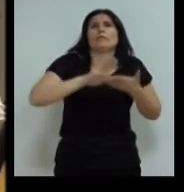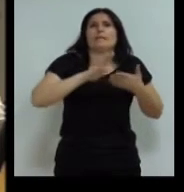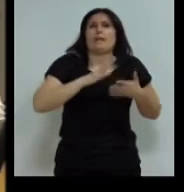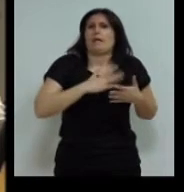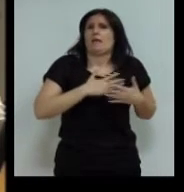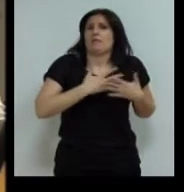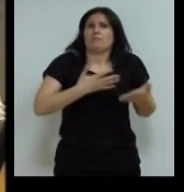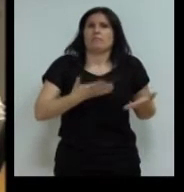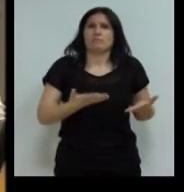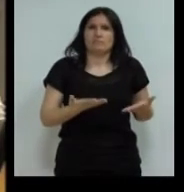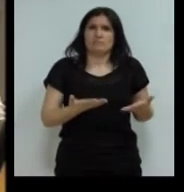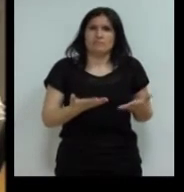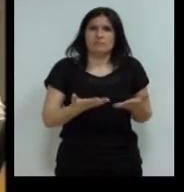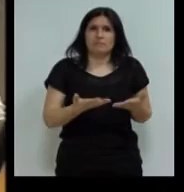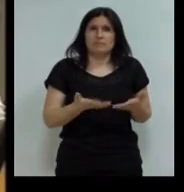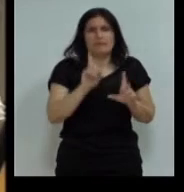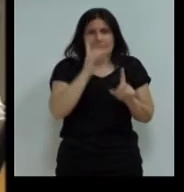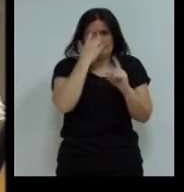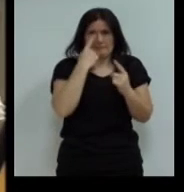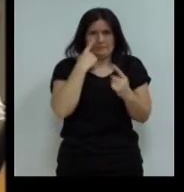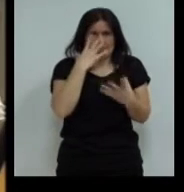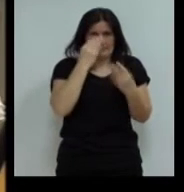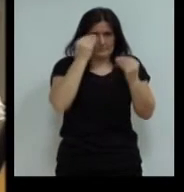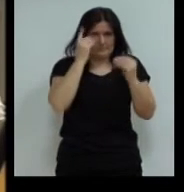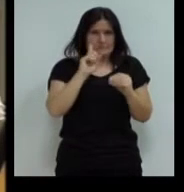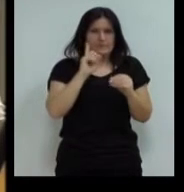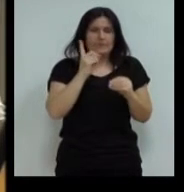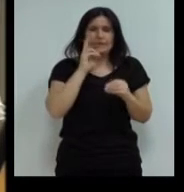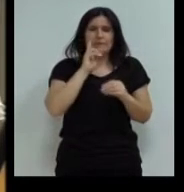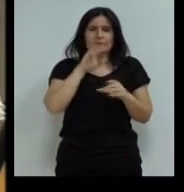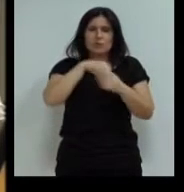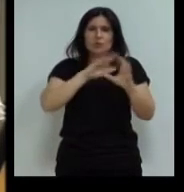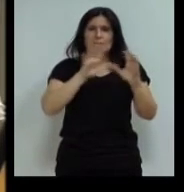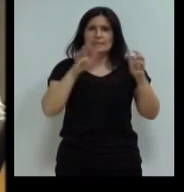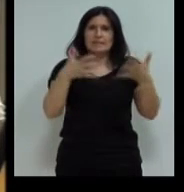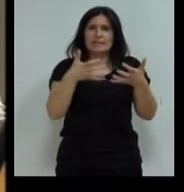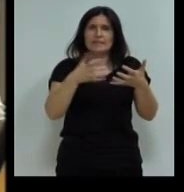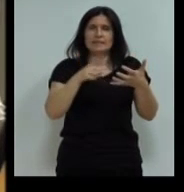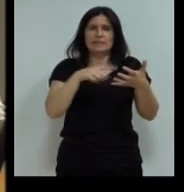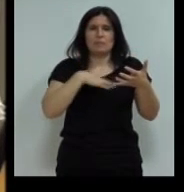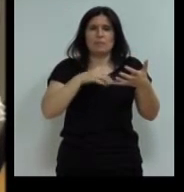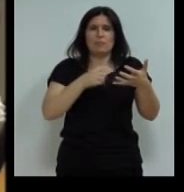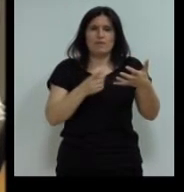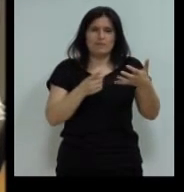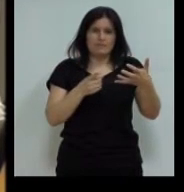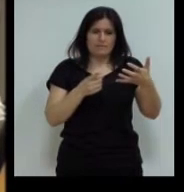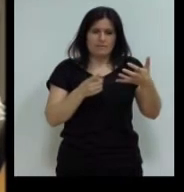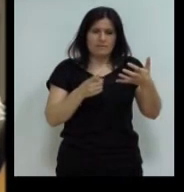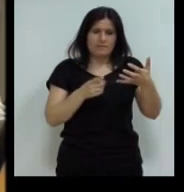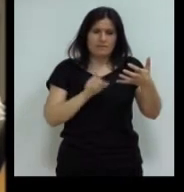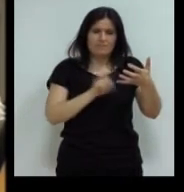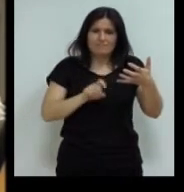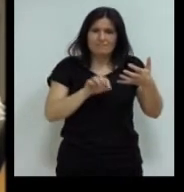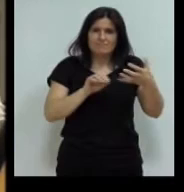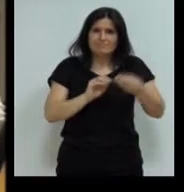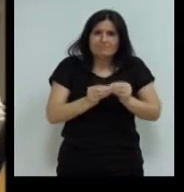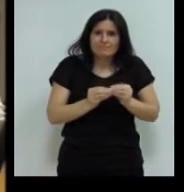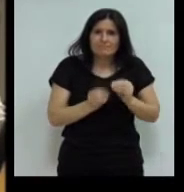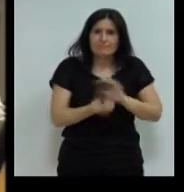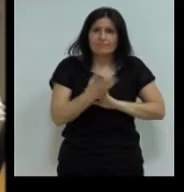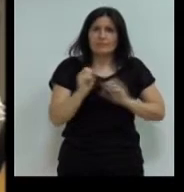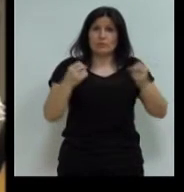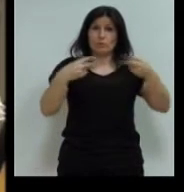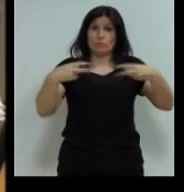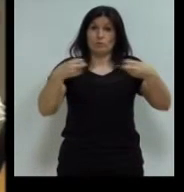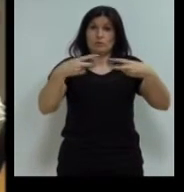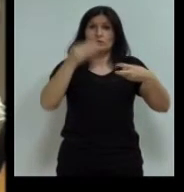Es decir, habréis visto en internet que hay donde tú puedes sacar los subtítulos y demás. Yo sinceramente dudo